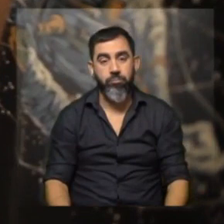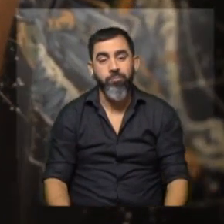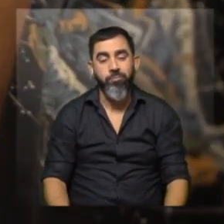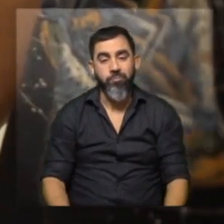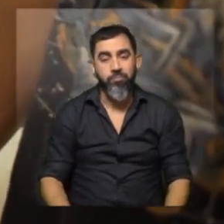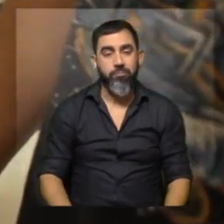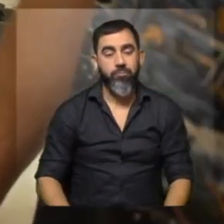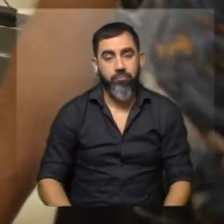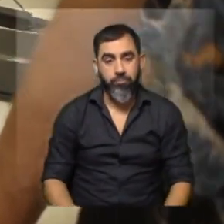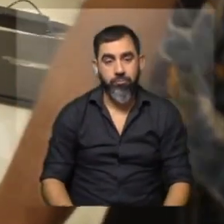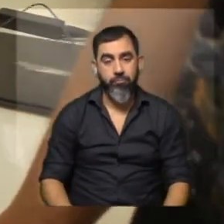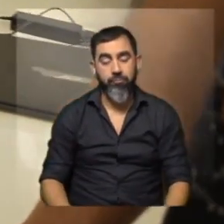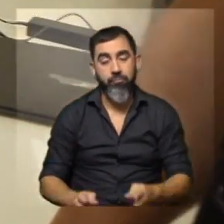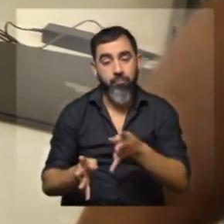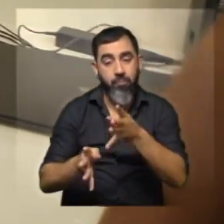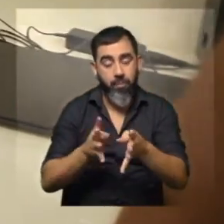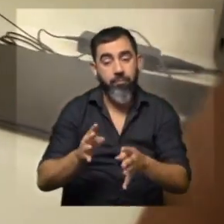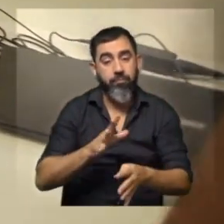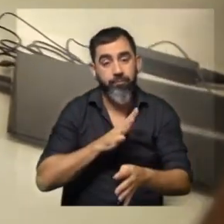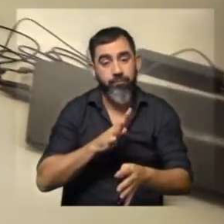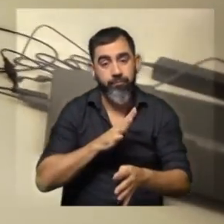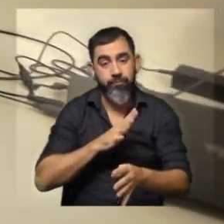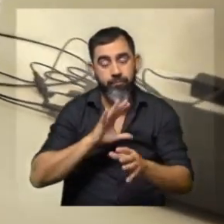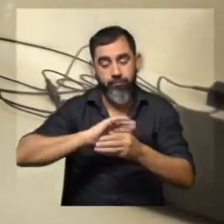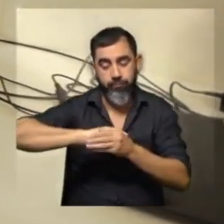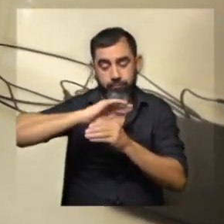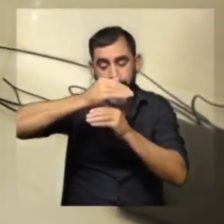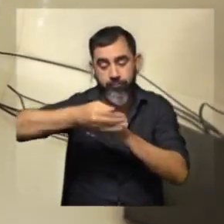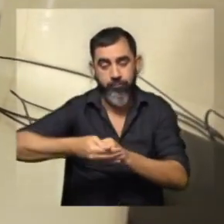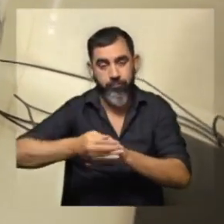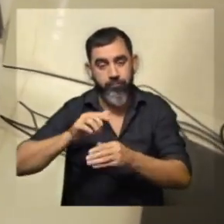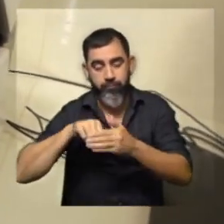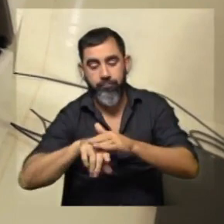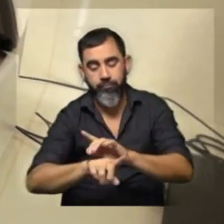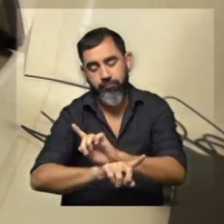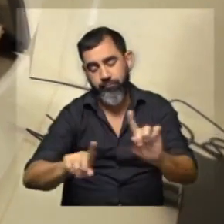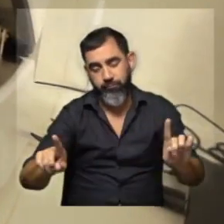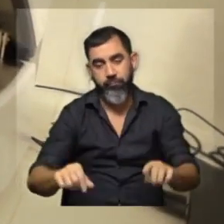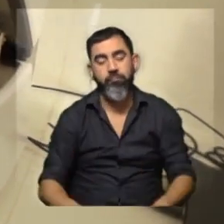en alerta, pero el equipo está blindado lo suficiente como para que sea seguro,